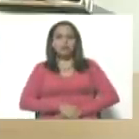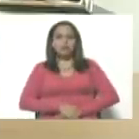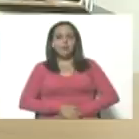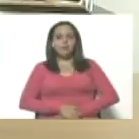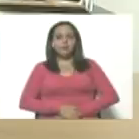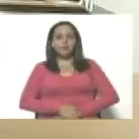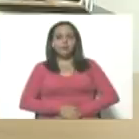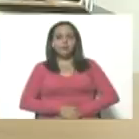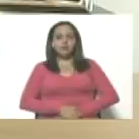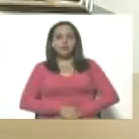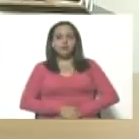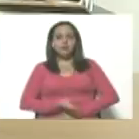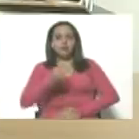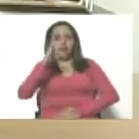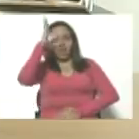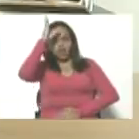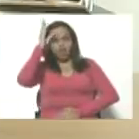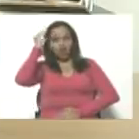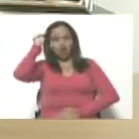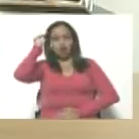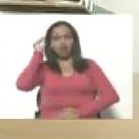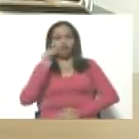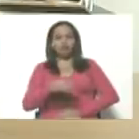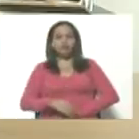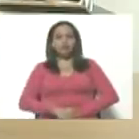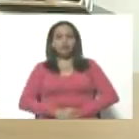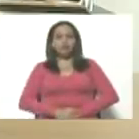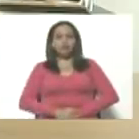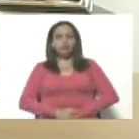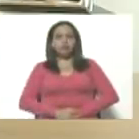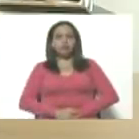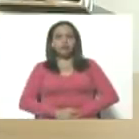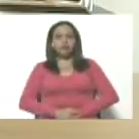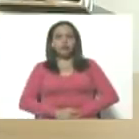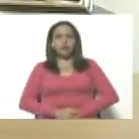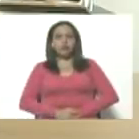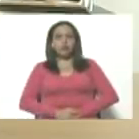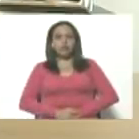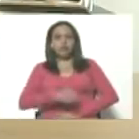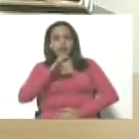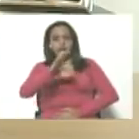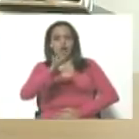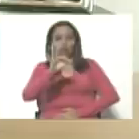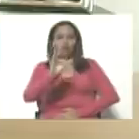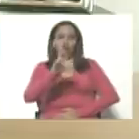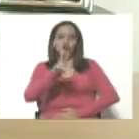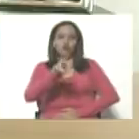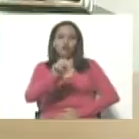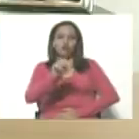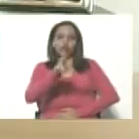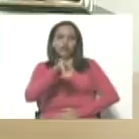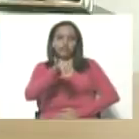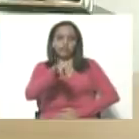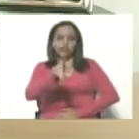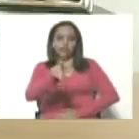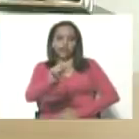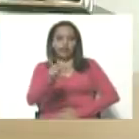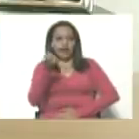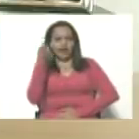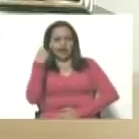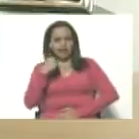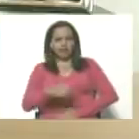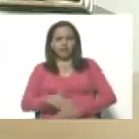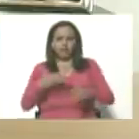la presencia de Donald Trump en la Florida. Ayer fue